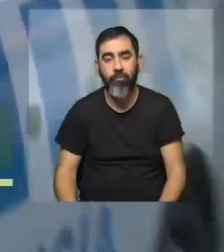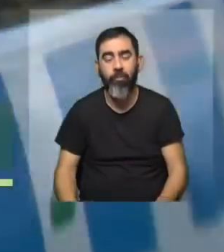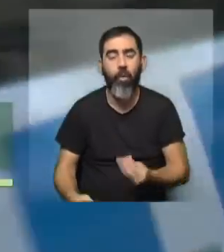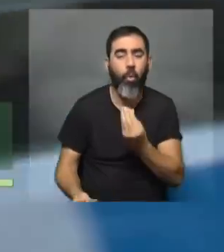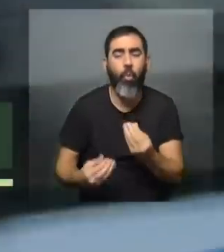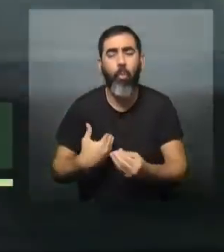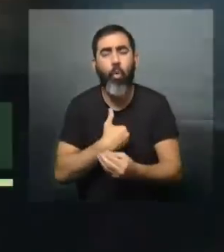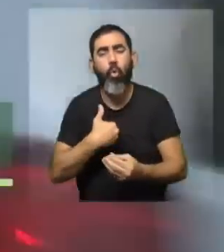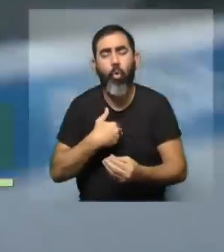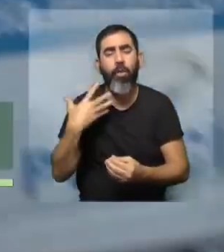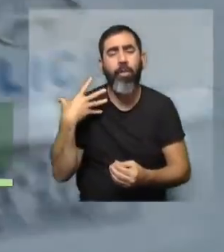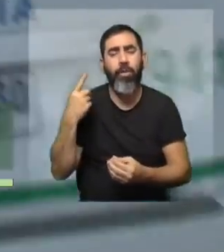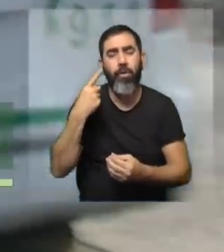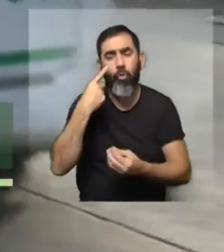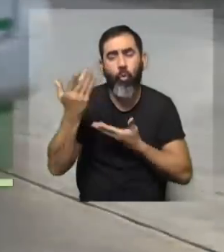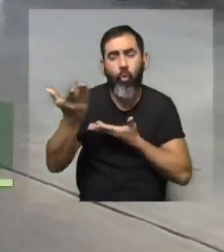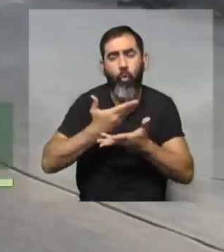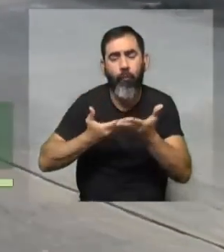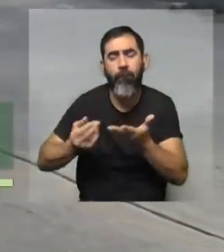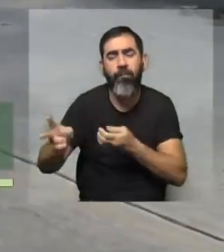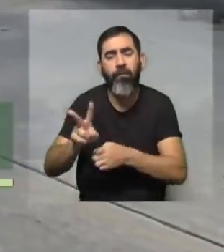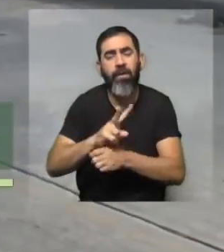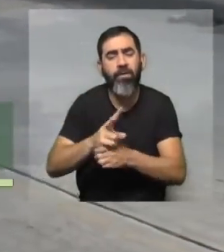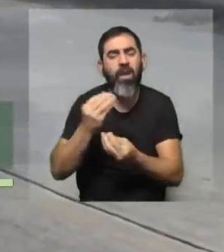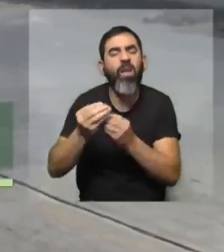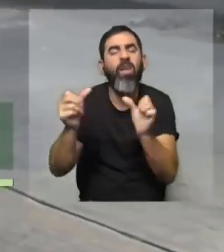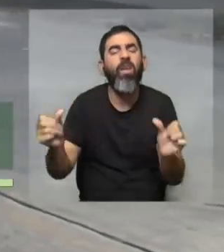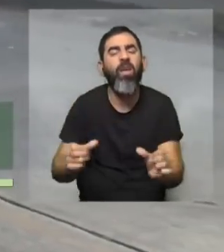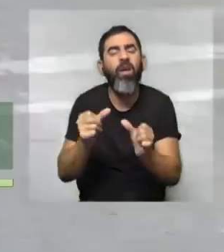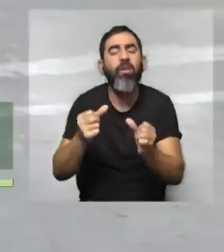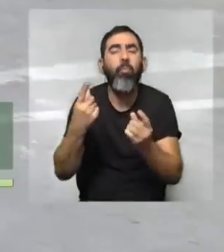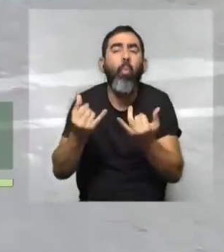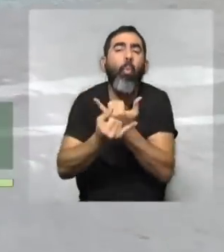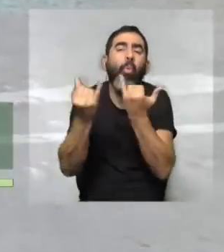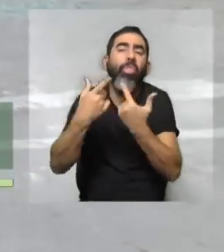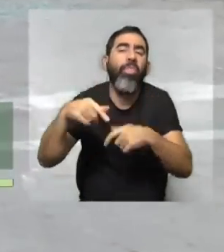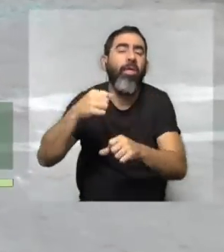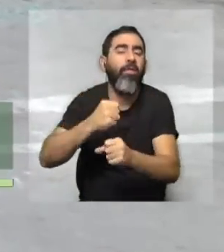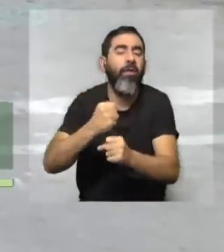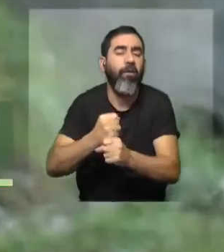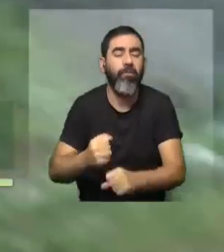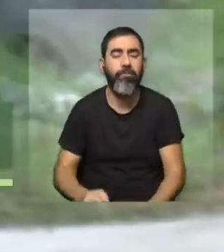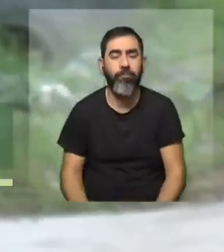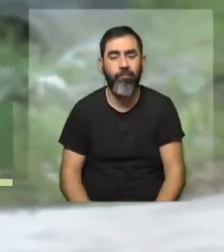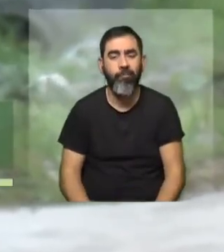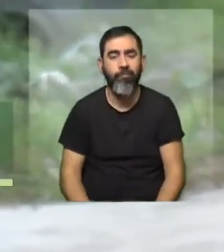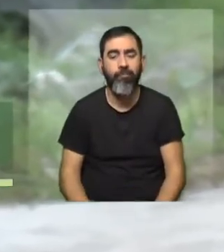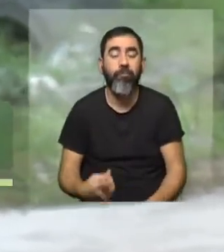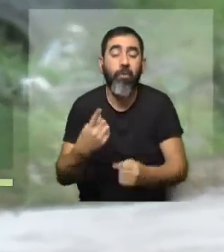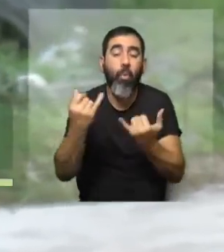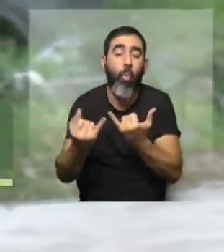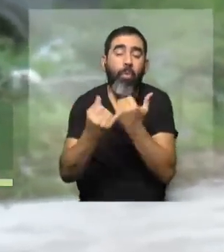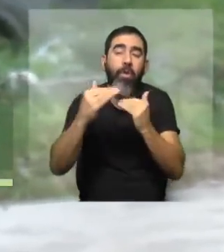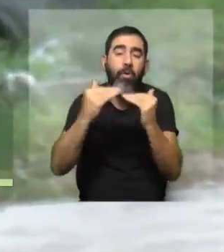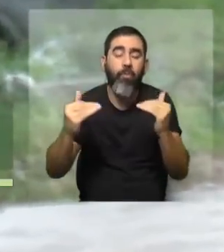es la tarea del director de convivencia y Seguridad Ciudadana que qué es lo que Cómo es un día normal en tu repartición y bueno Un día normal Este